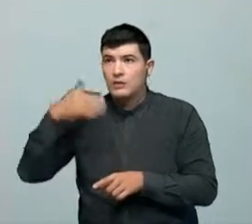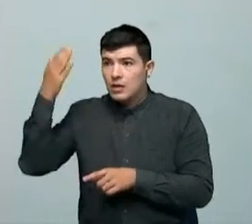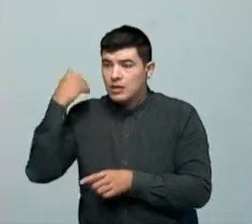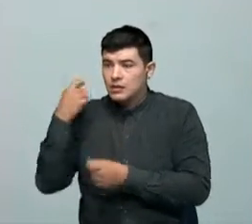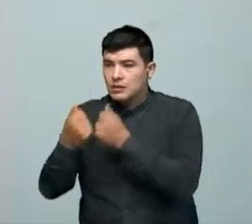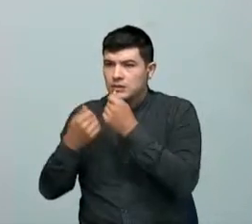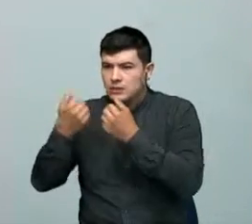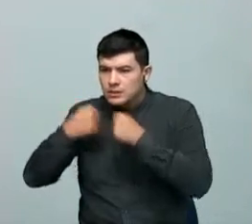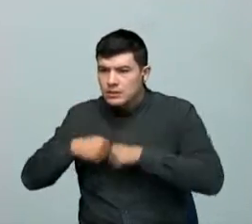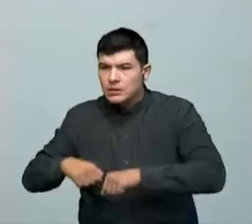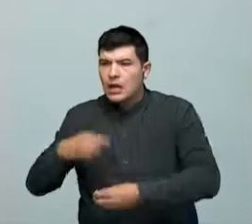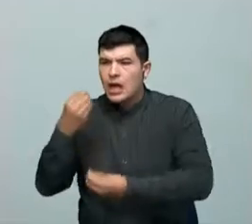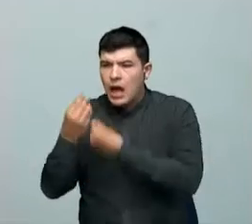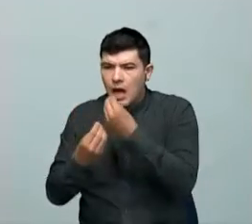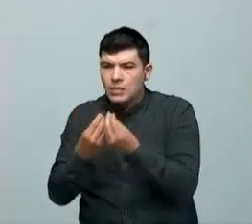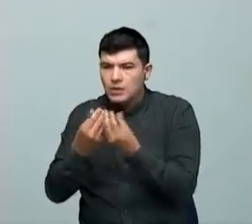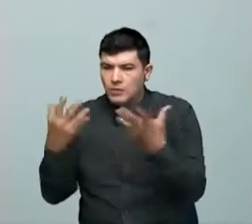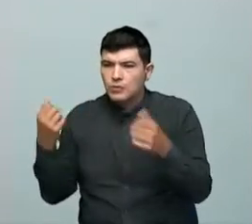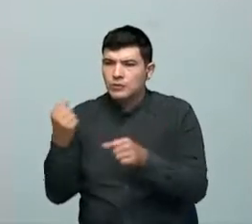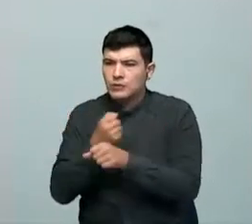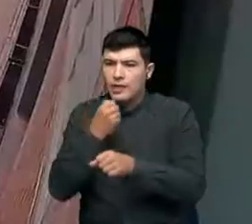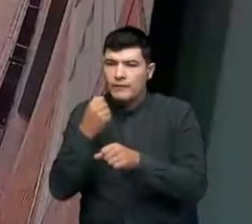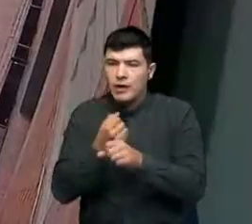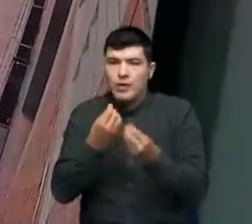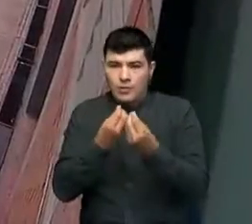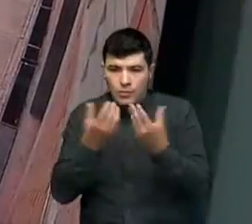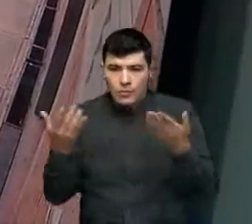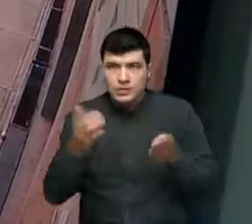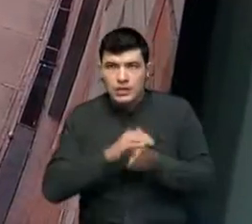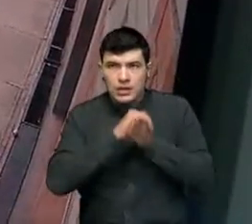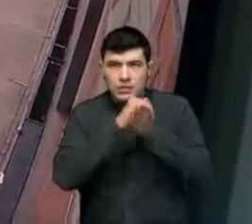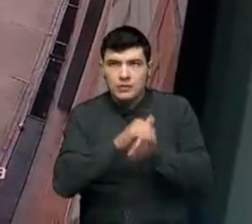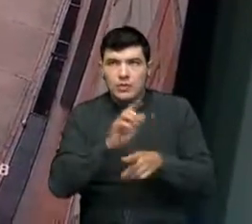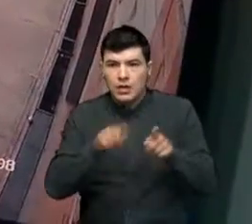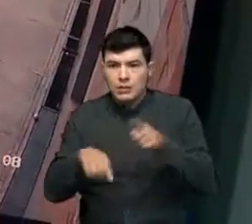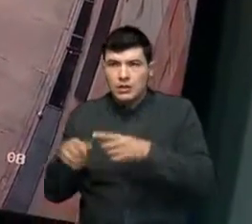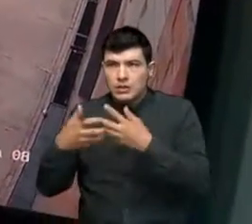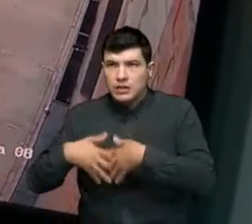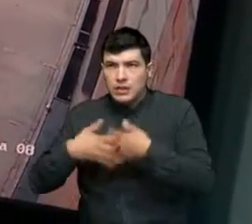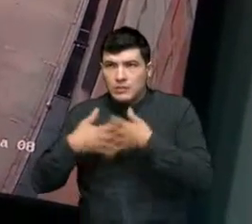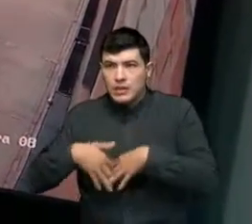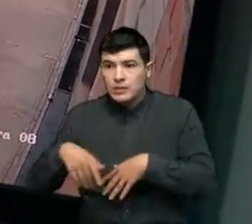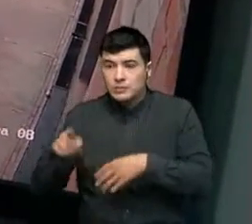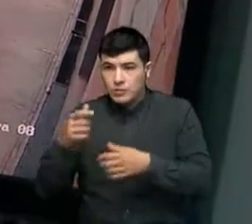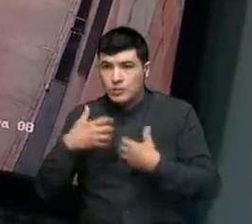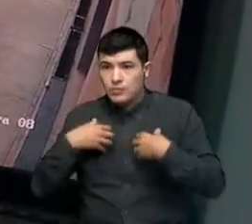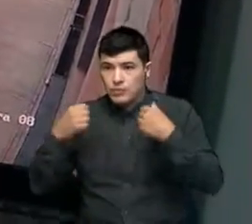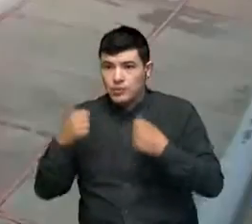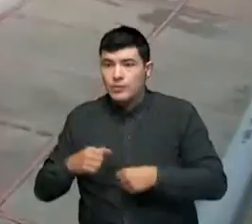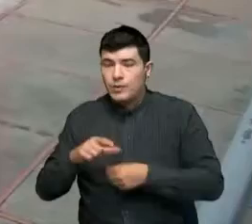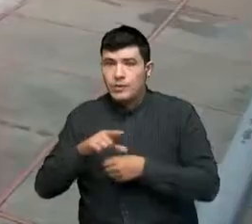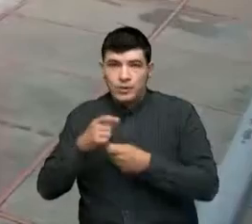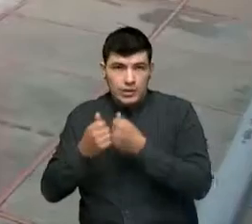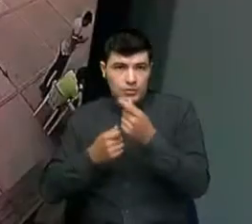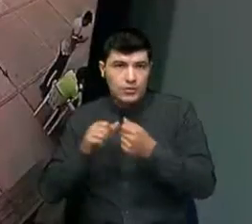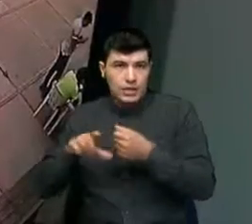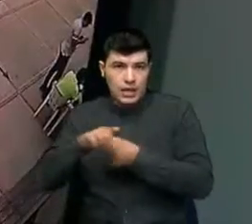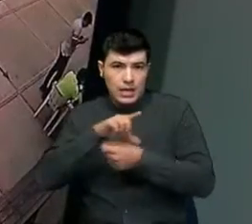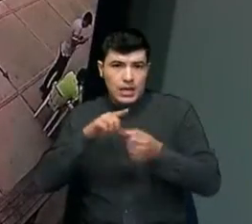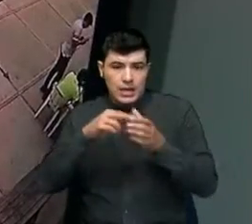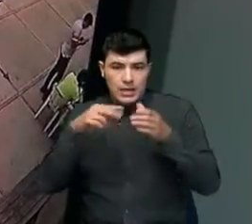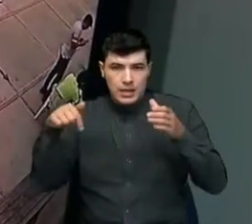haciendo mucha labor y mucha gestión con algunas empresas y con los mismos recursos de la liga de natación del norte de santander